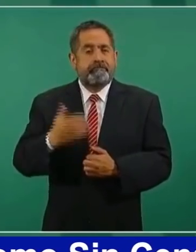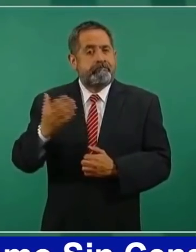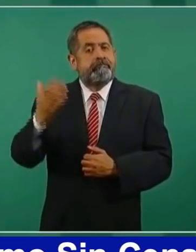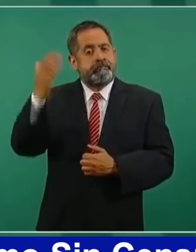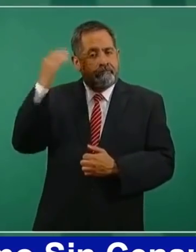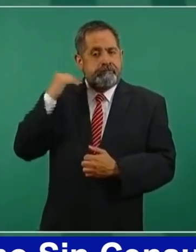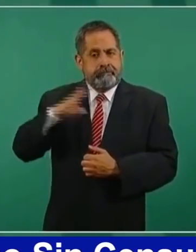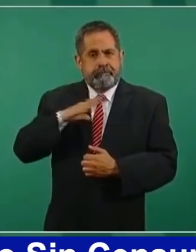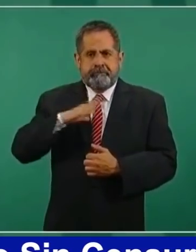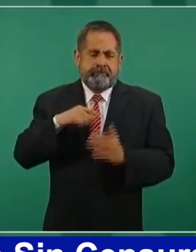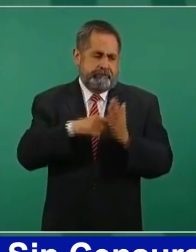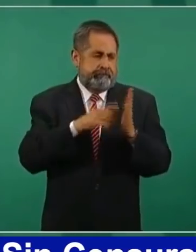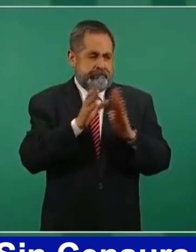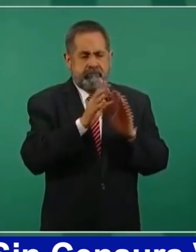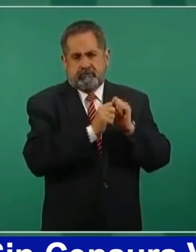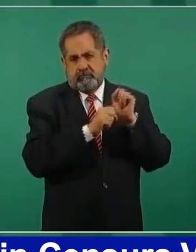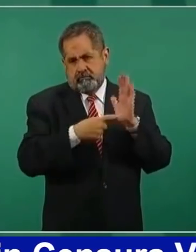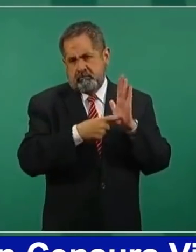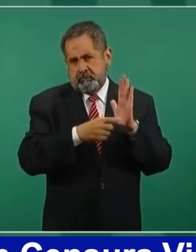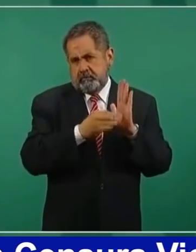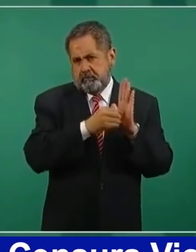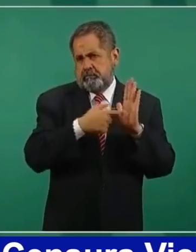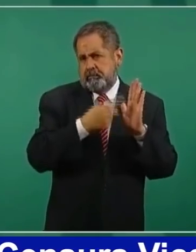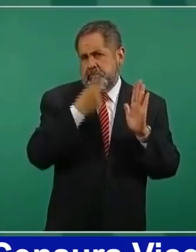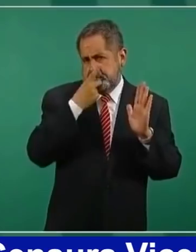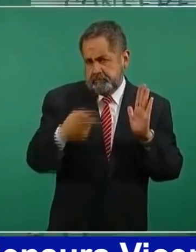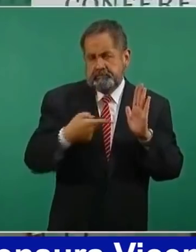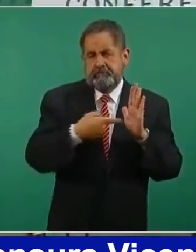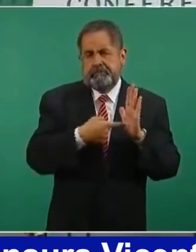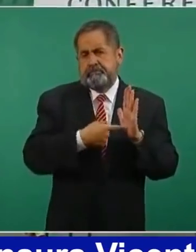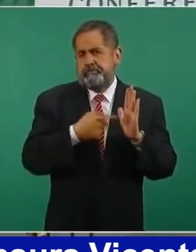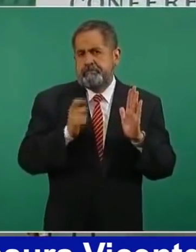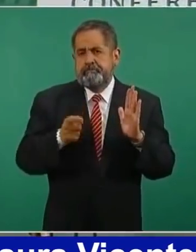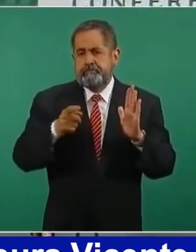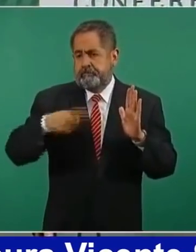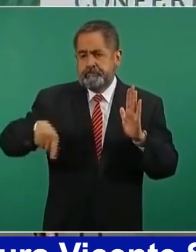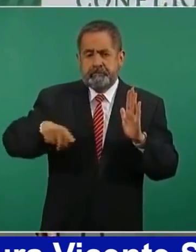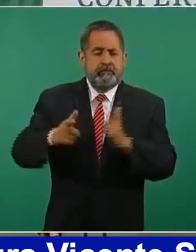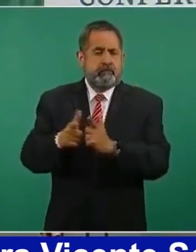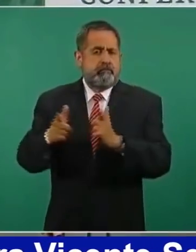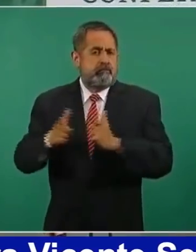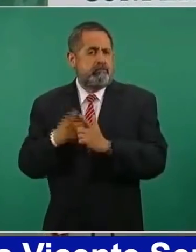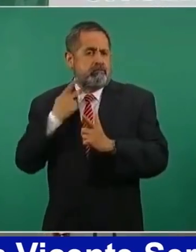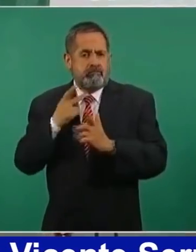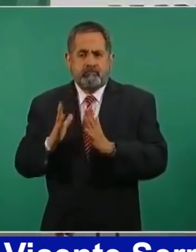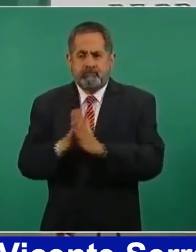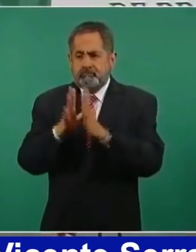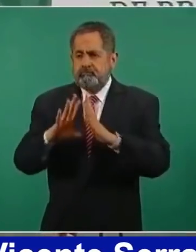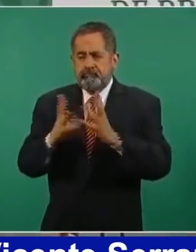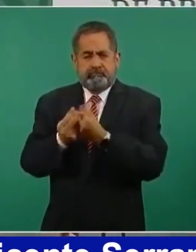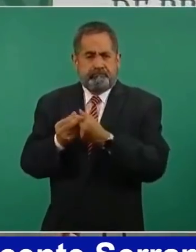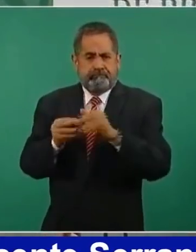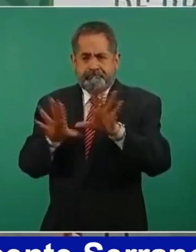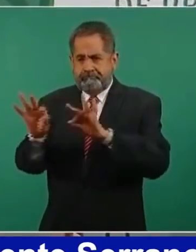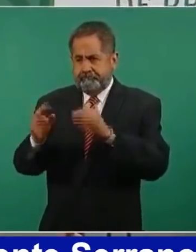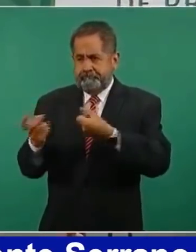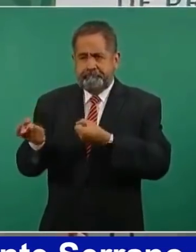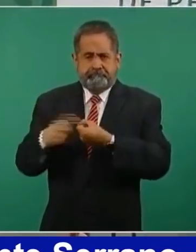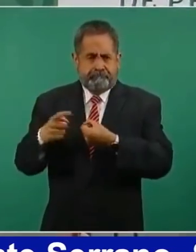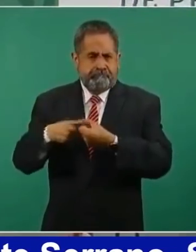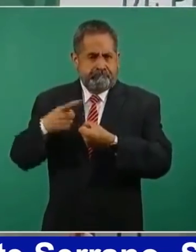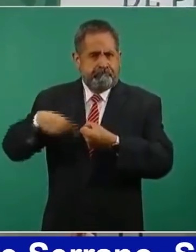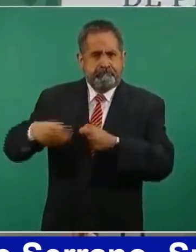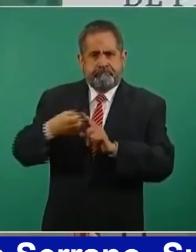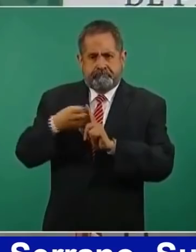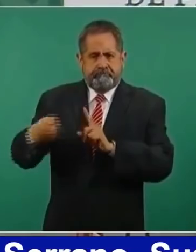existía también en la Constitución el que participaran los ciudadanos y se organizaran